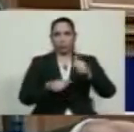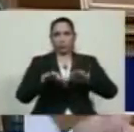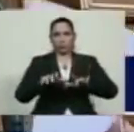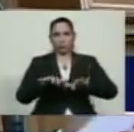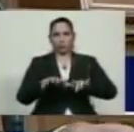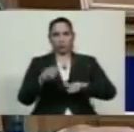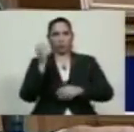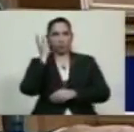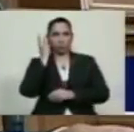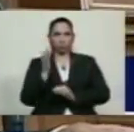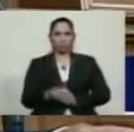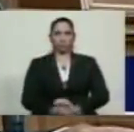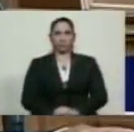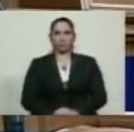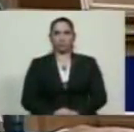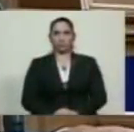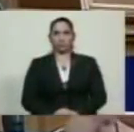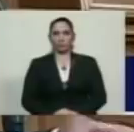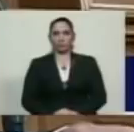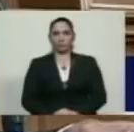presidente.